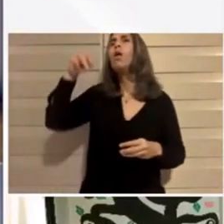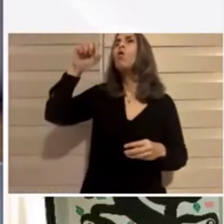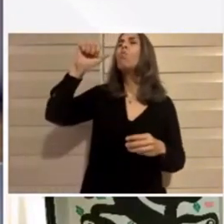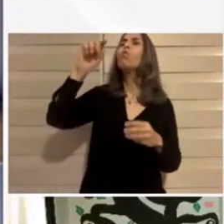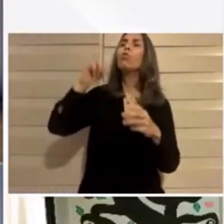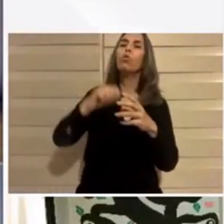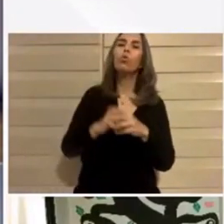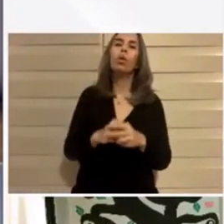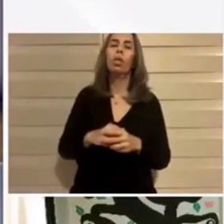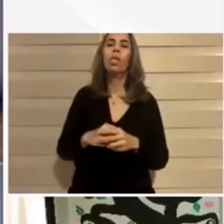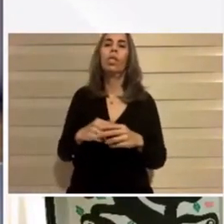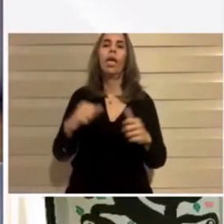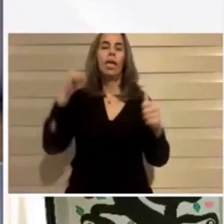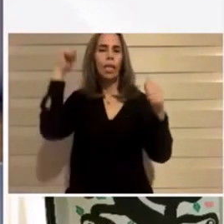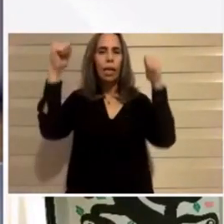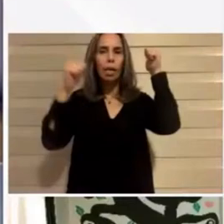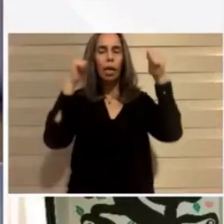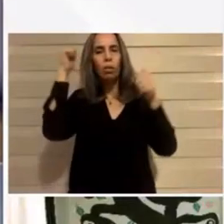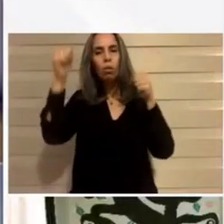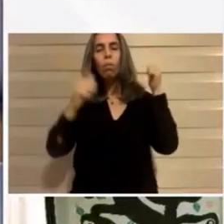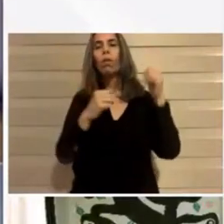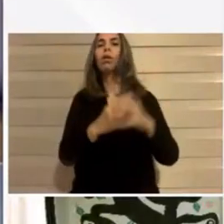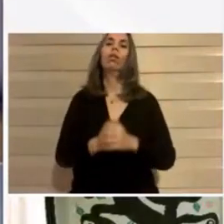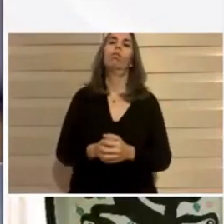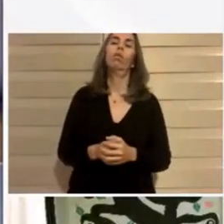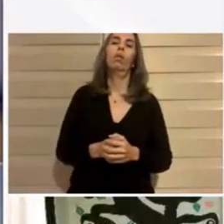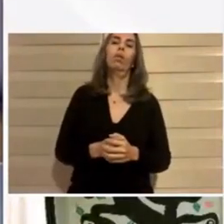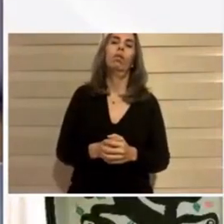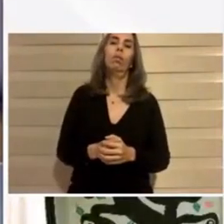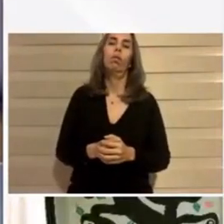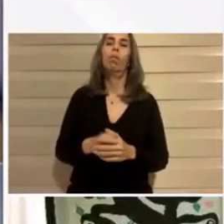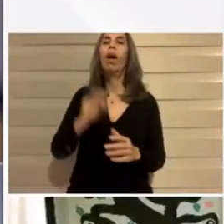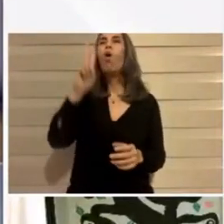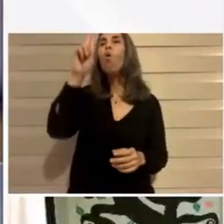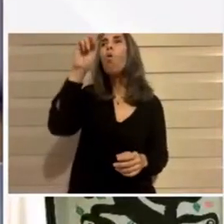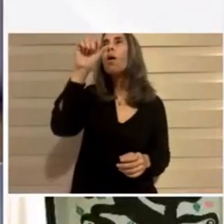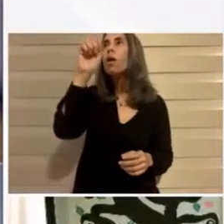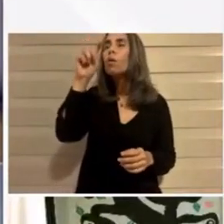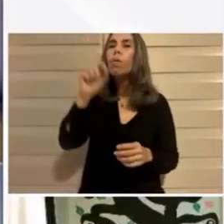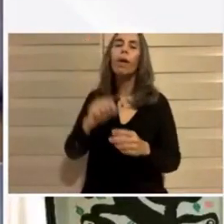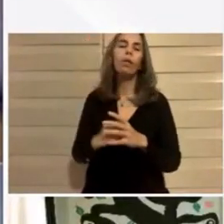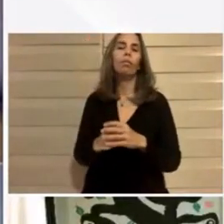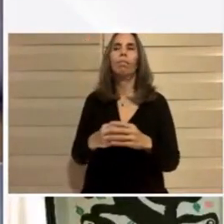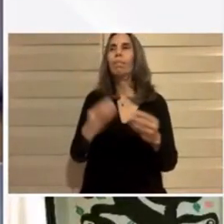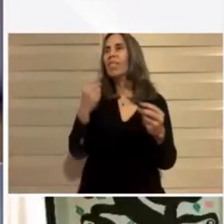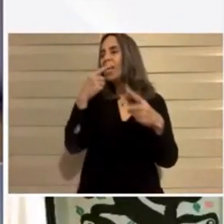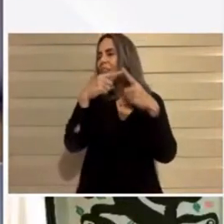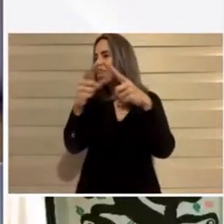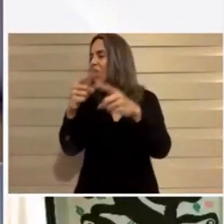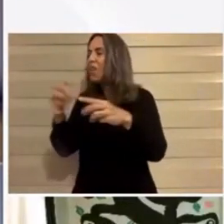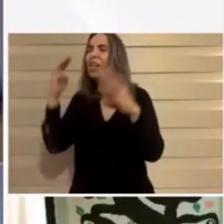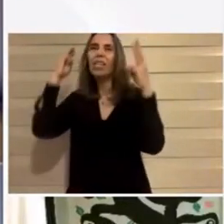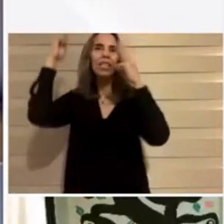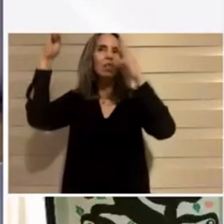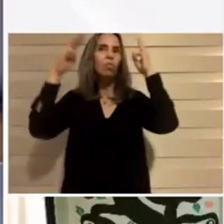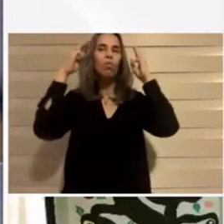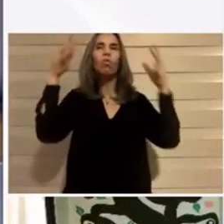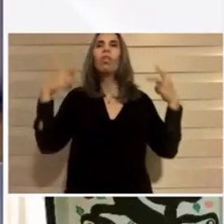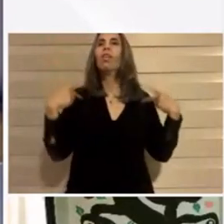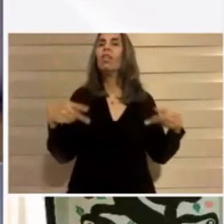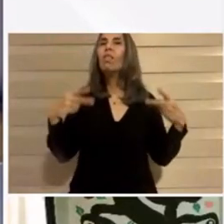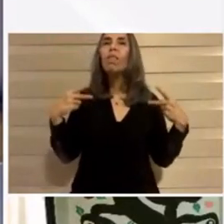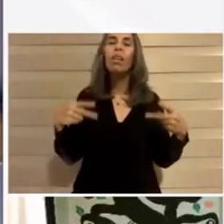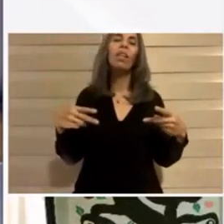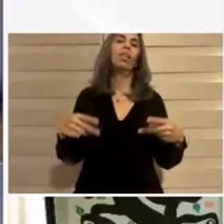Museo de Geología, pero también está Universo. Y tenemos museos para todos los gustos, de todos los tamaños, con